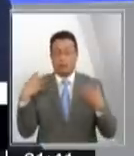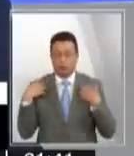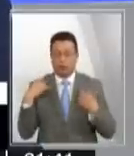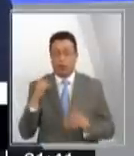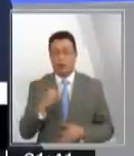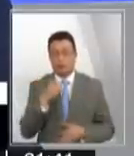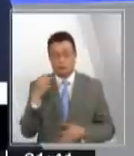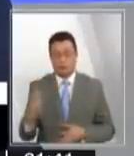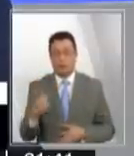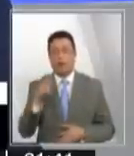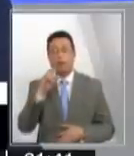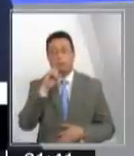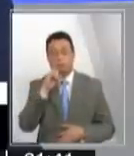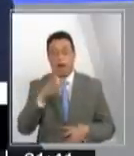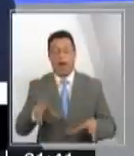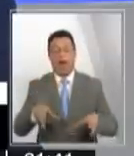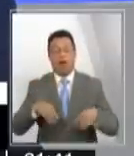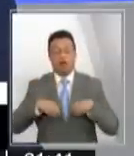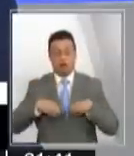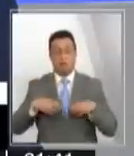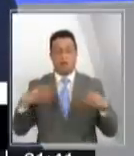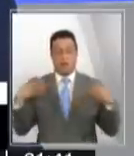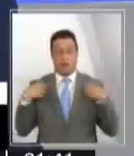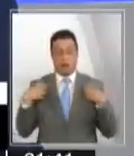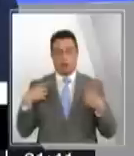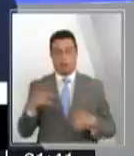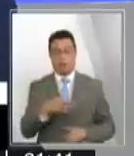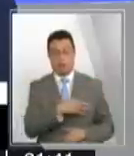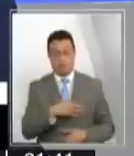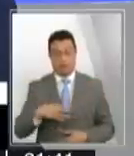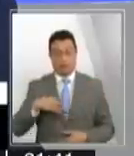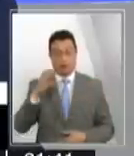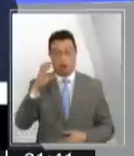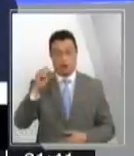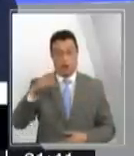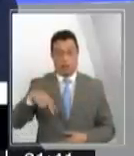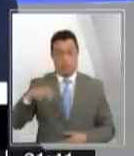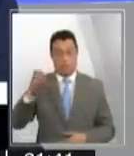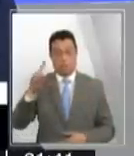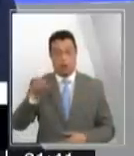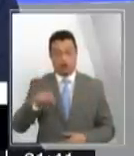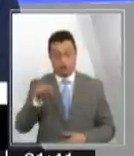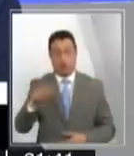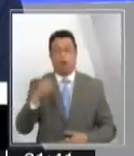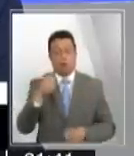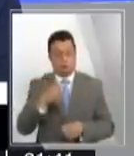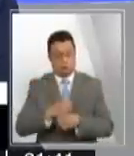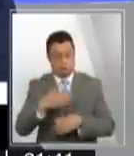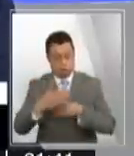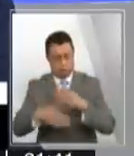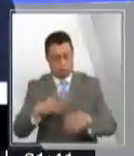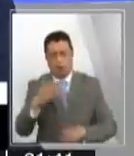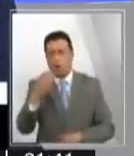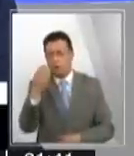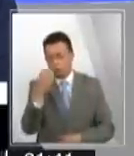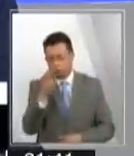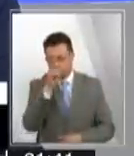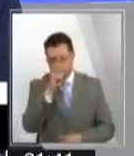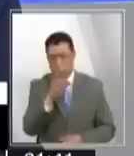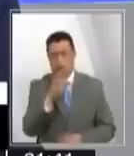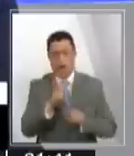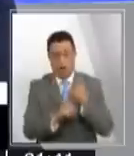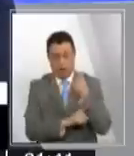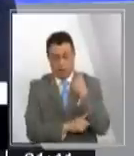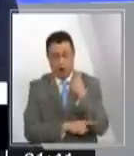es de quien asume un cargo. El ministro Campos es una persona que ha tenido una trayectoria muy destacada como abogado y